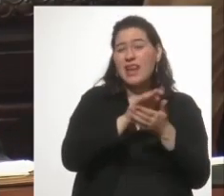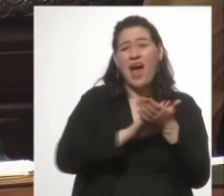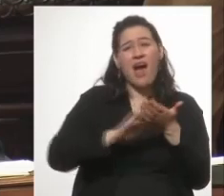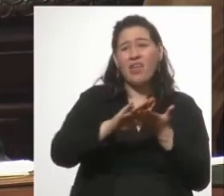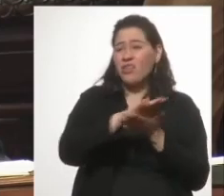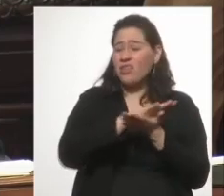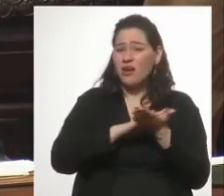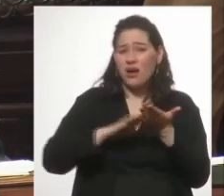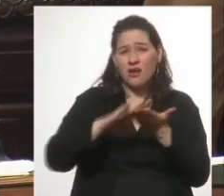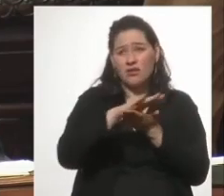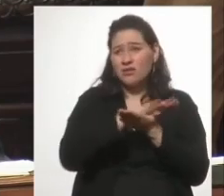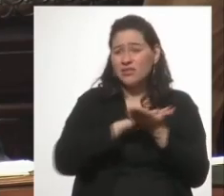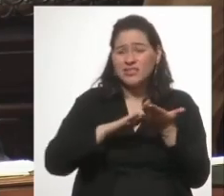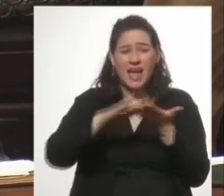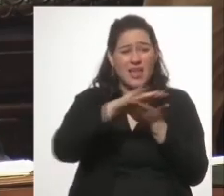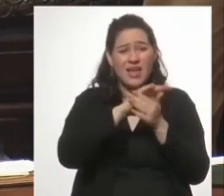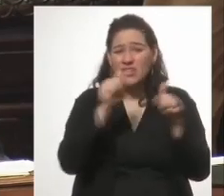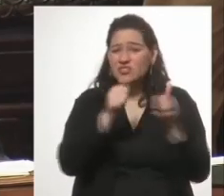público, doctor Miranda.